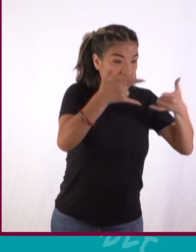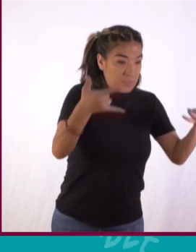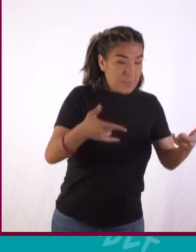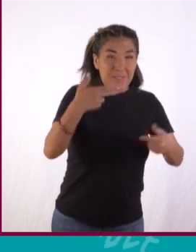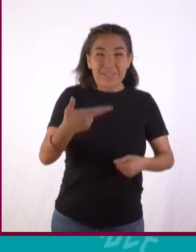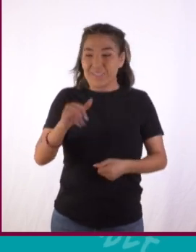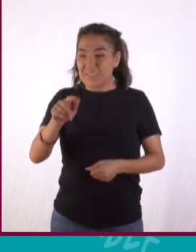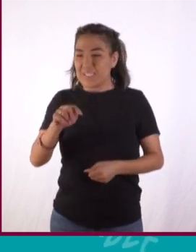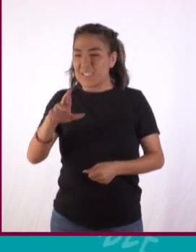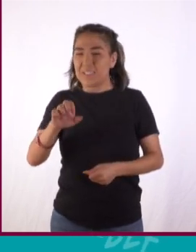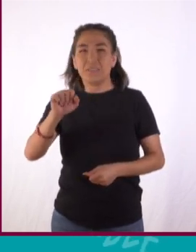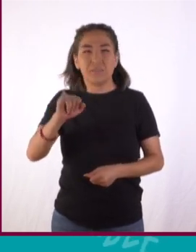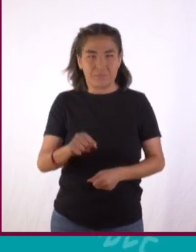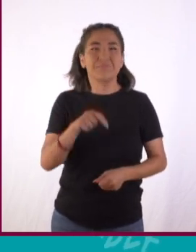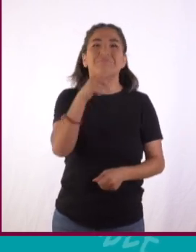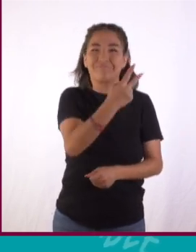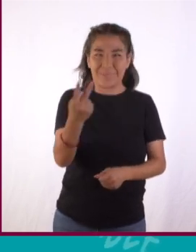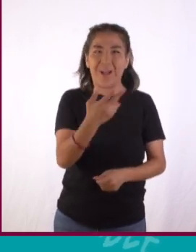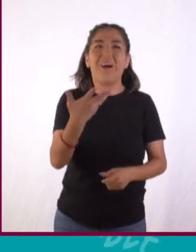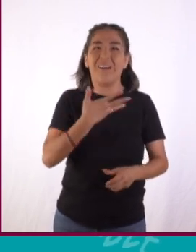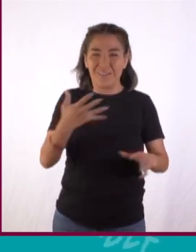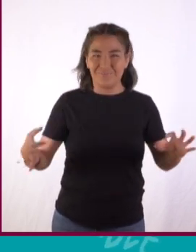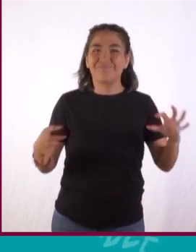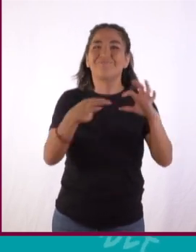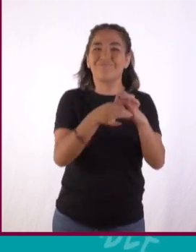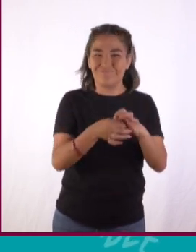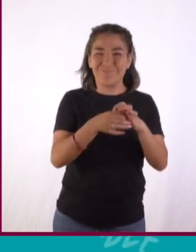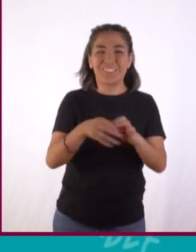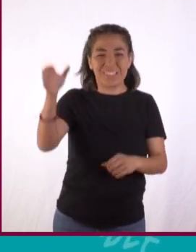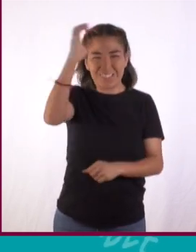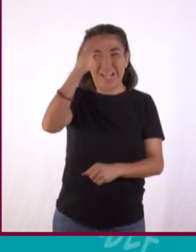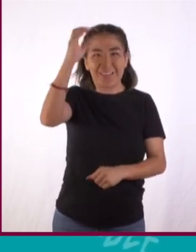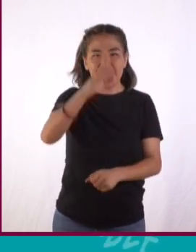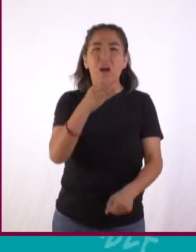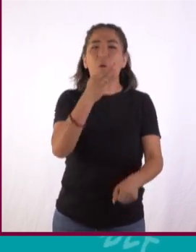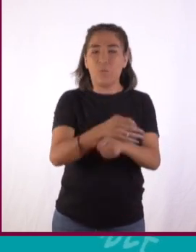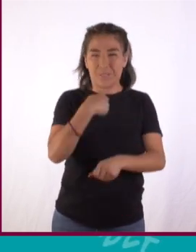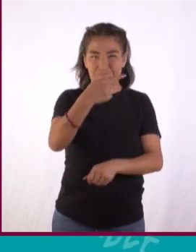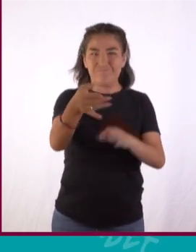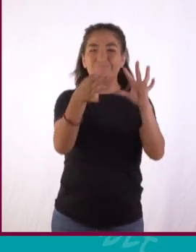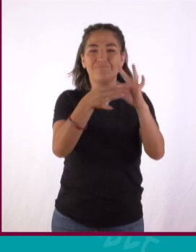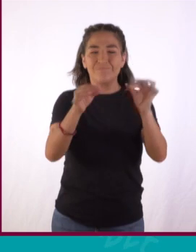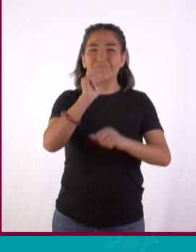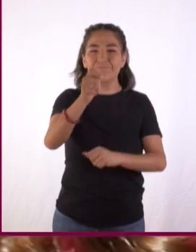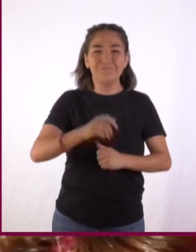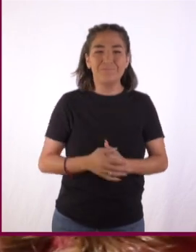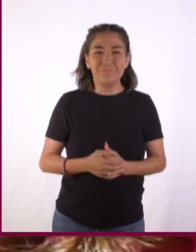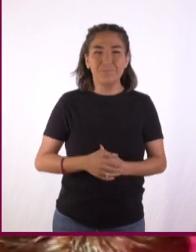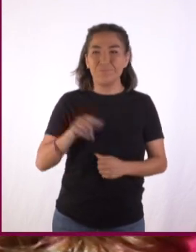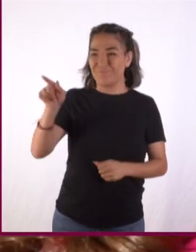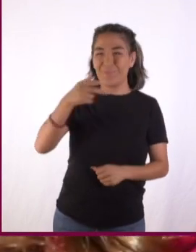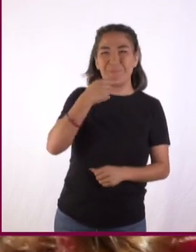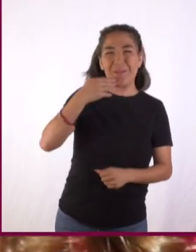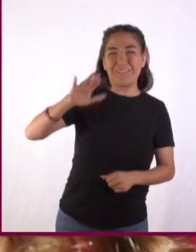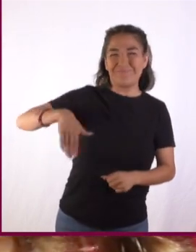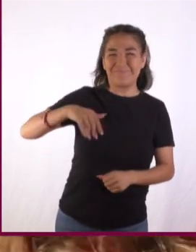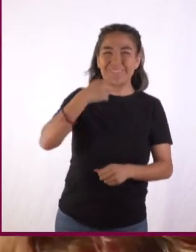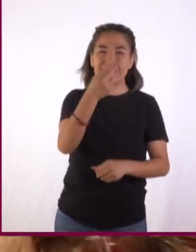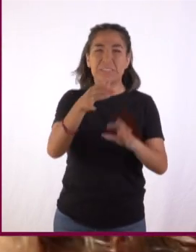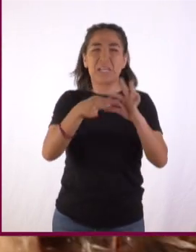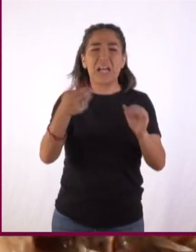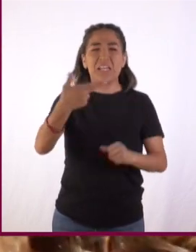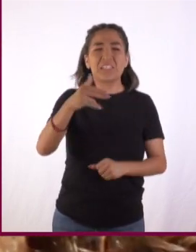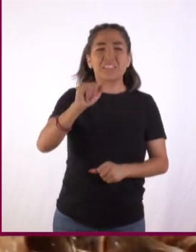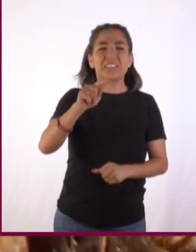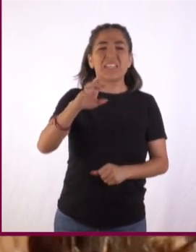porque historia e histéresis sí tienen una conexión científica. Ahora les explicaré a qué me refiero. Como bien mencionó